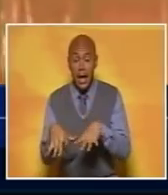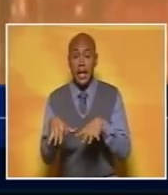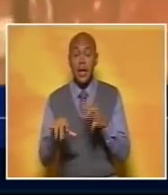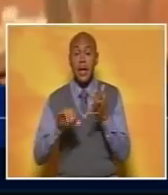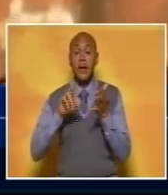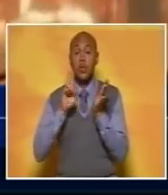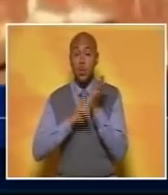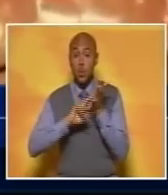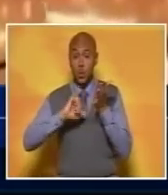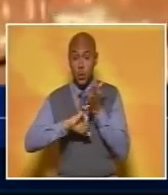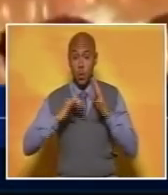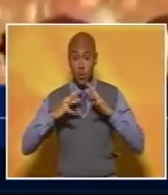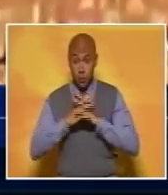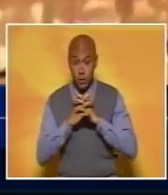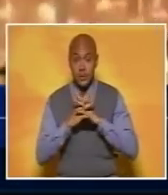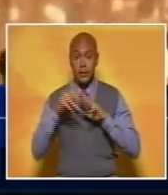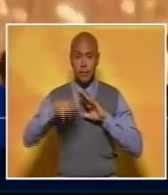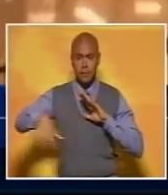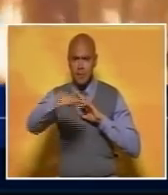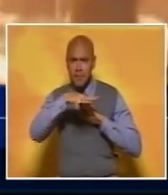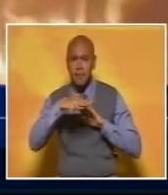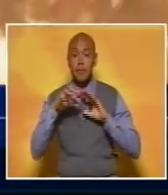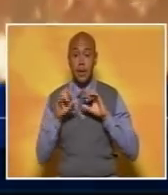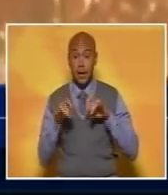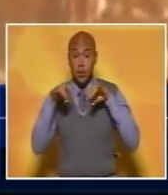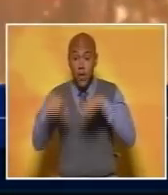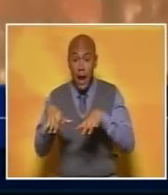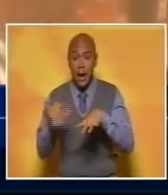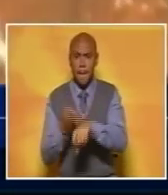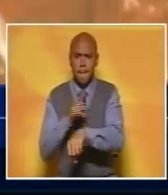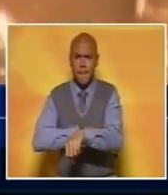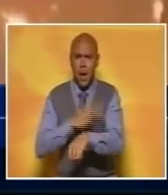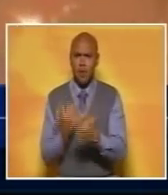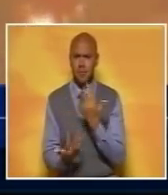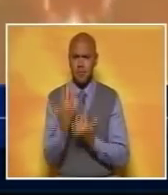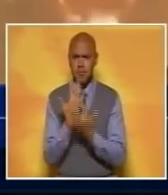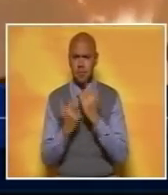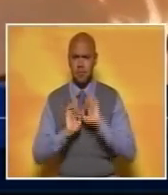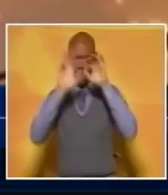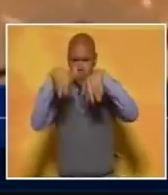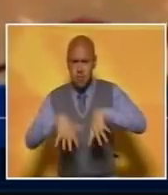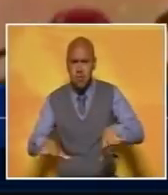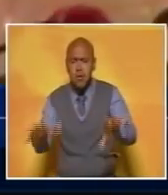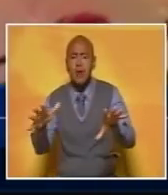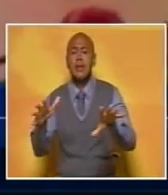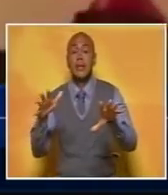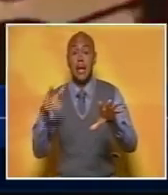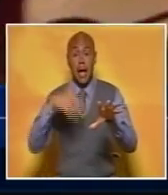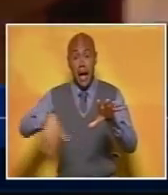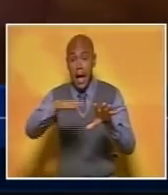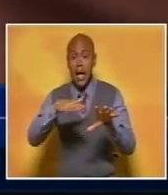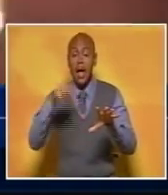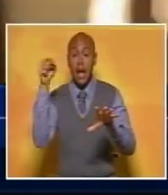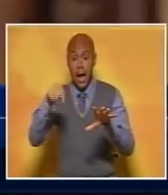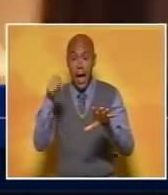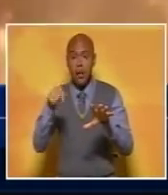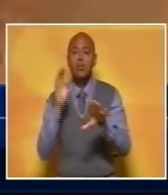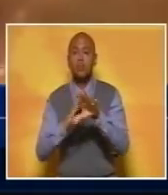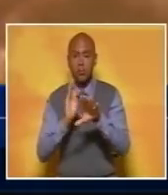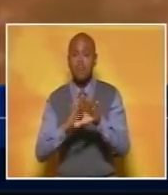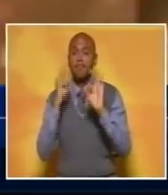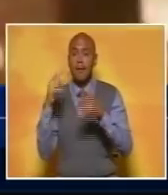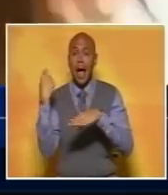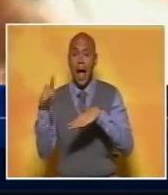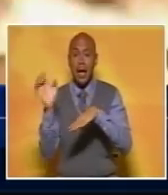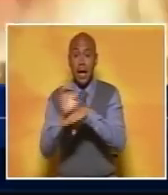de Nueva Gales del Sur, la región más afectada por los incendios forestales que arrasan el este del país, declaró el estado de